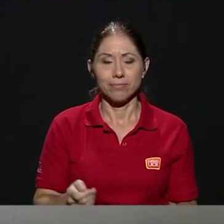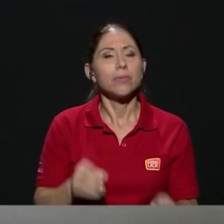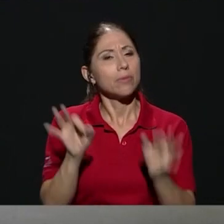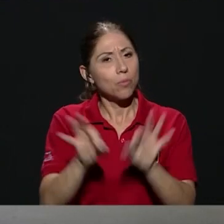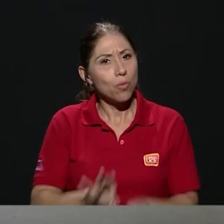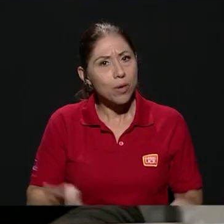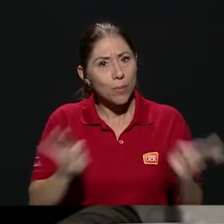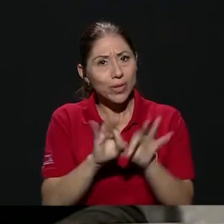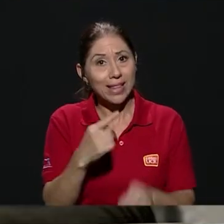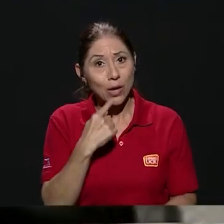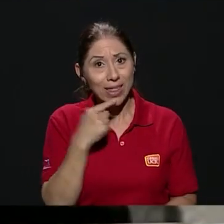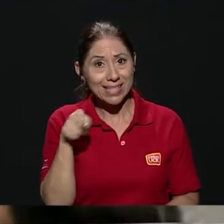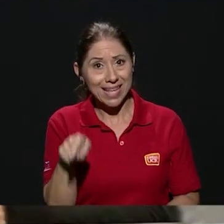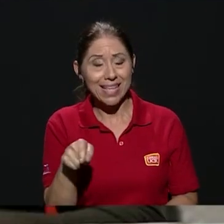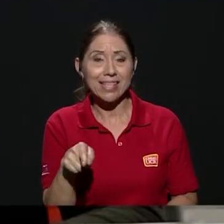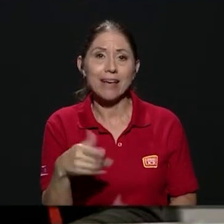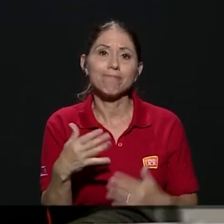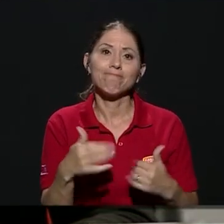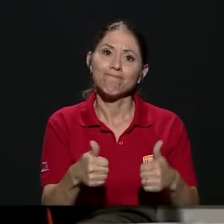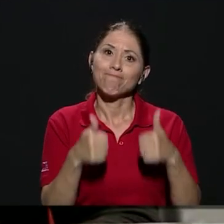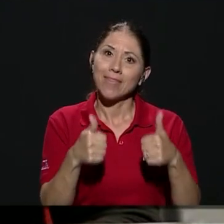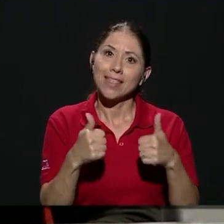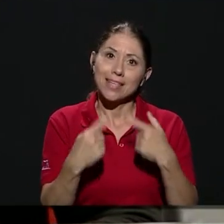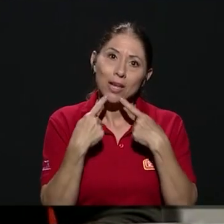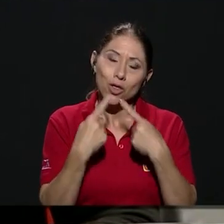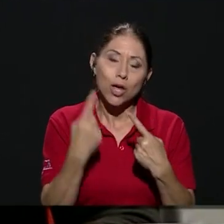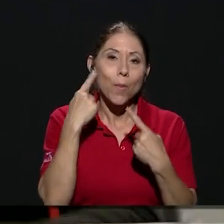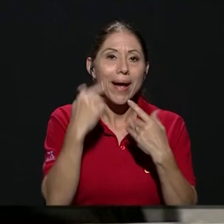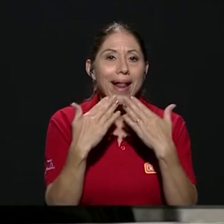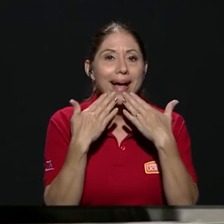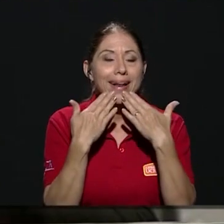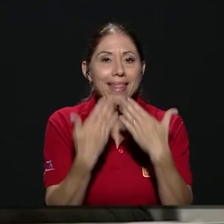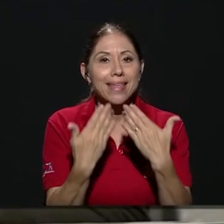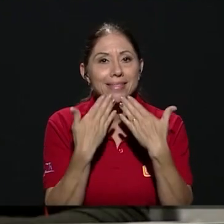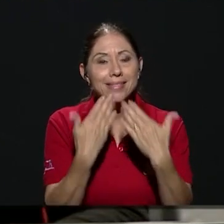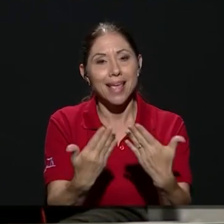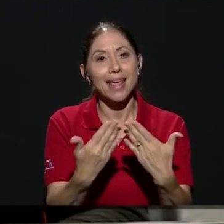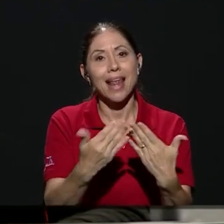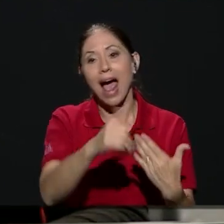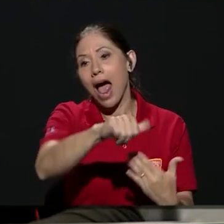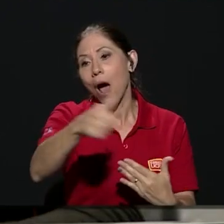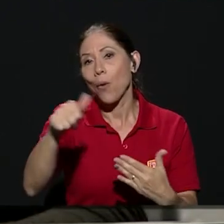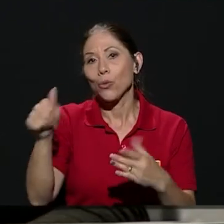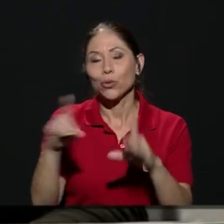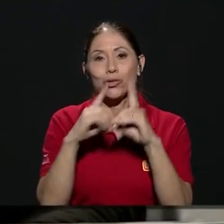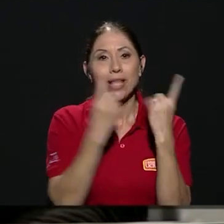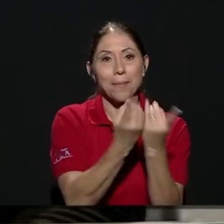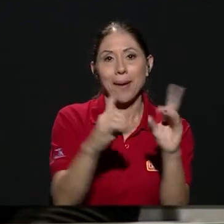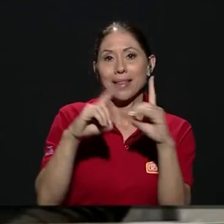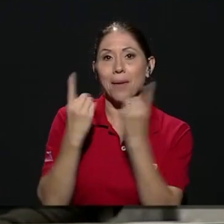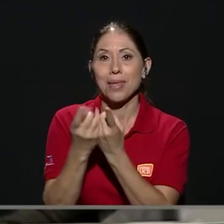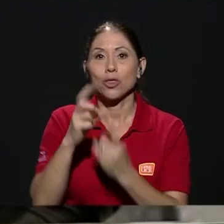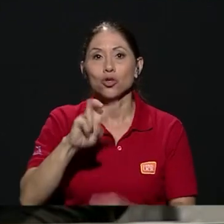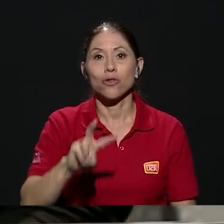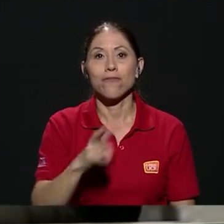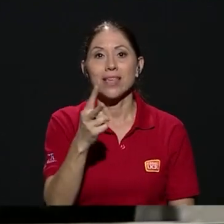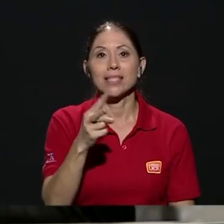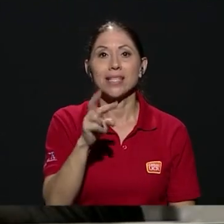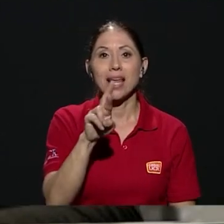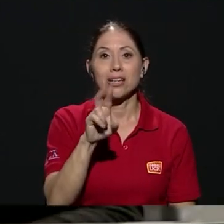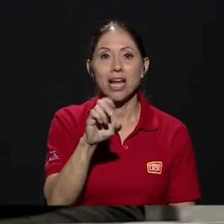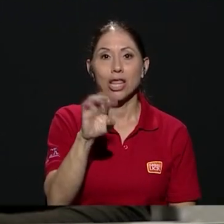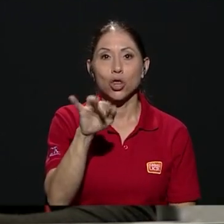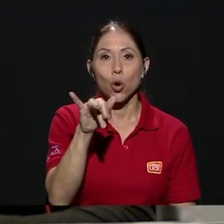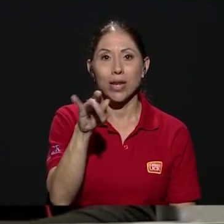y qué dicha que lo menciona para poder agradecer al resto, digamos, de departamentos y vicerrectorías de